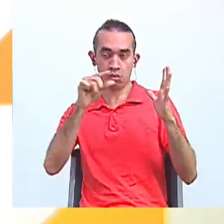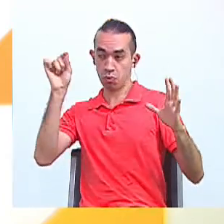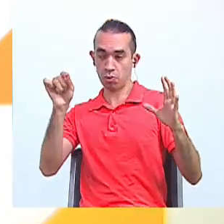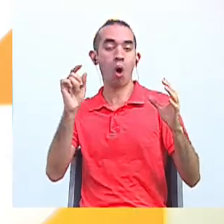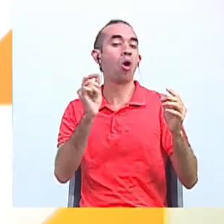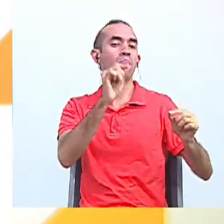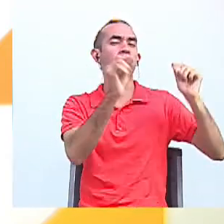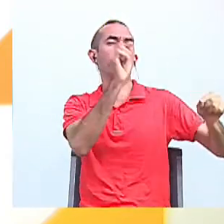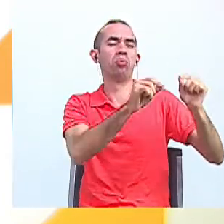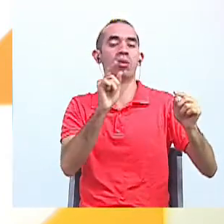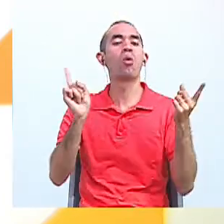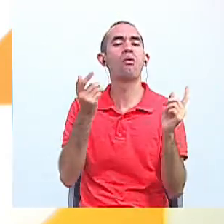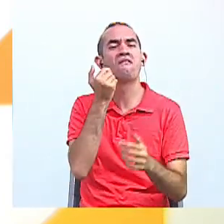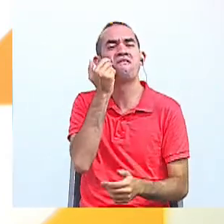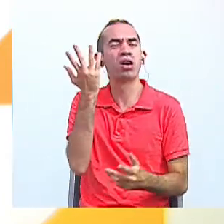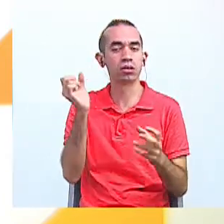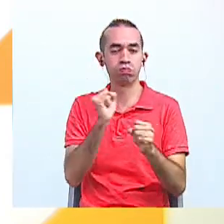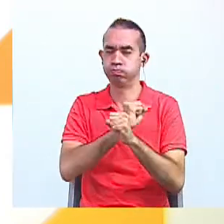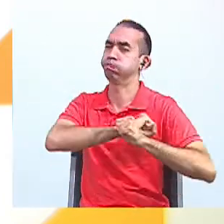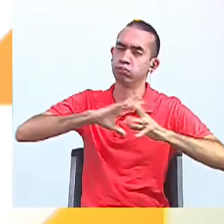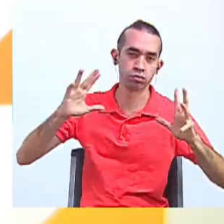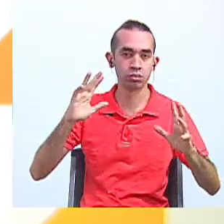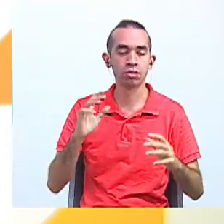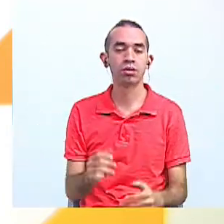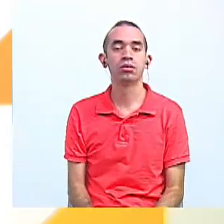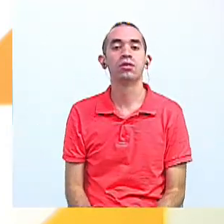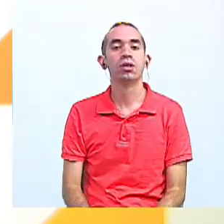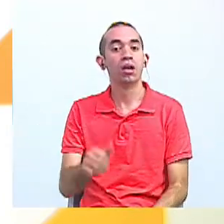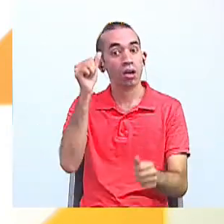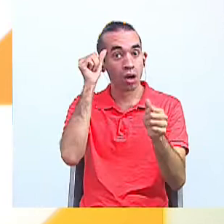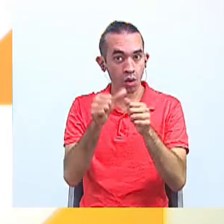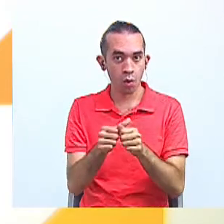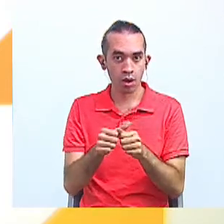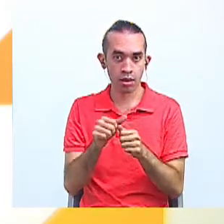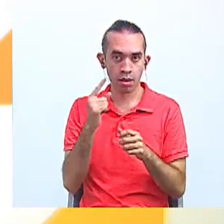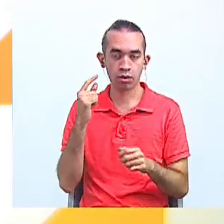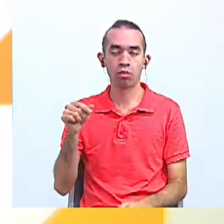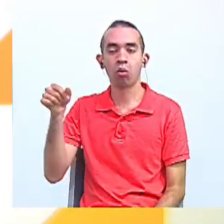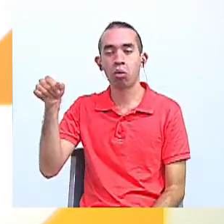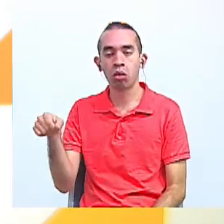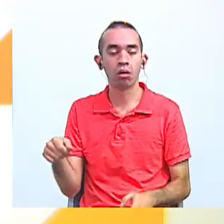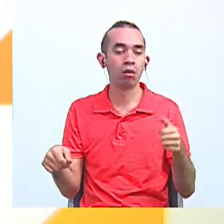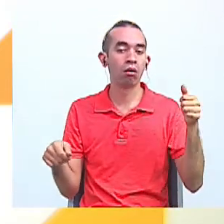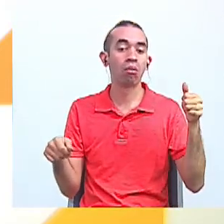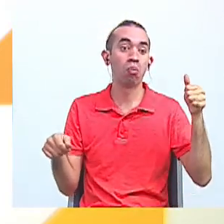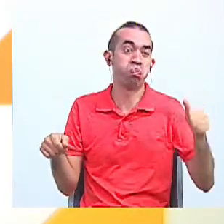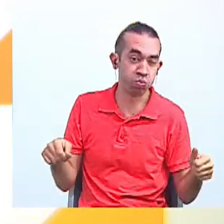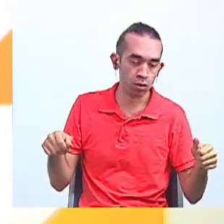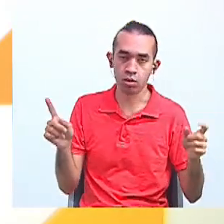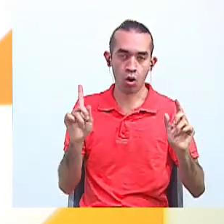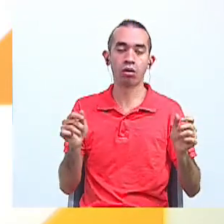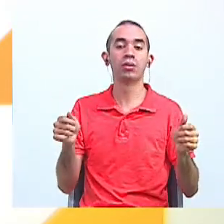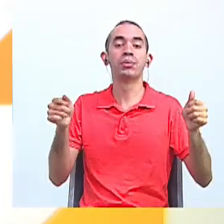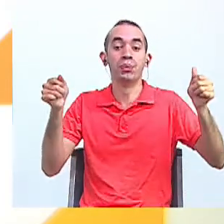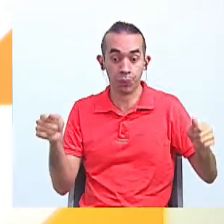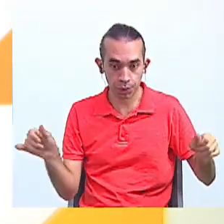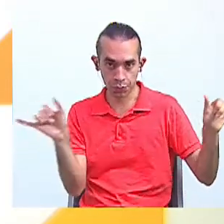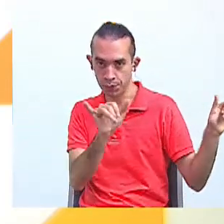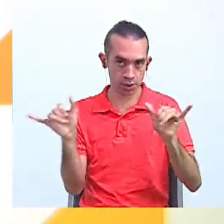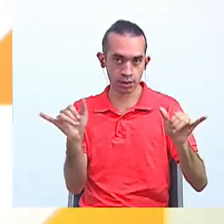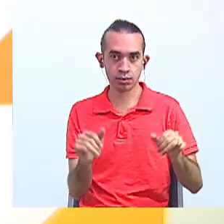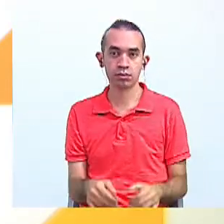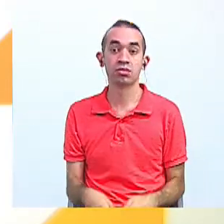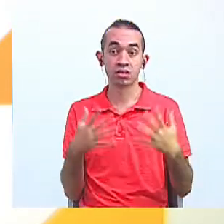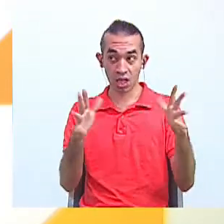a la vez. En ambos casos, recuerden ejercer una fuerza similar. Si no lo han hecho, después de esta clase es importante